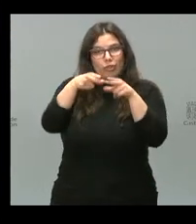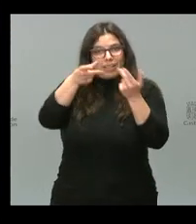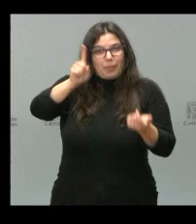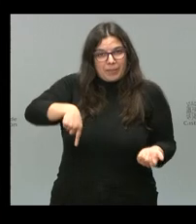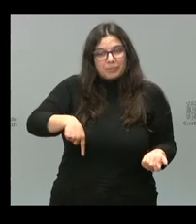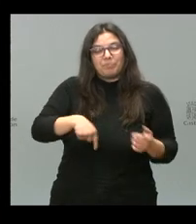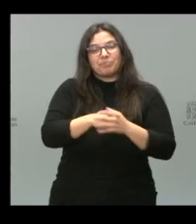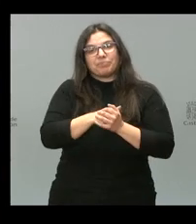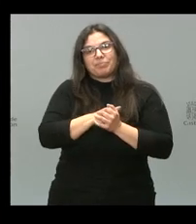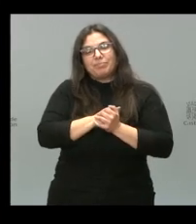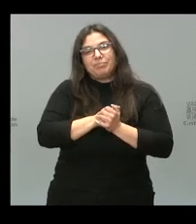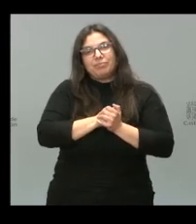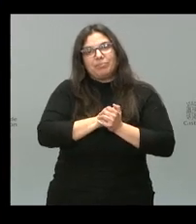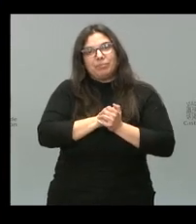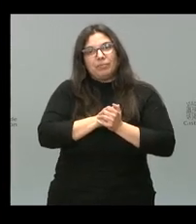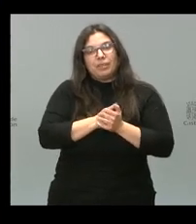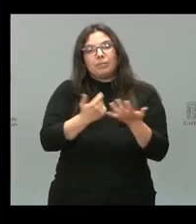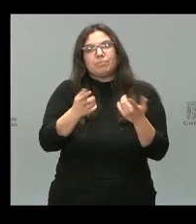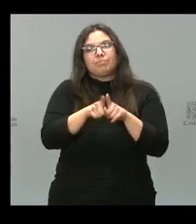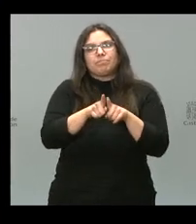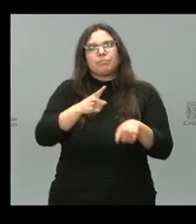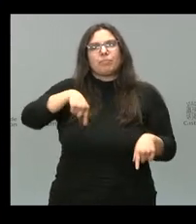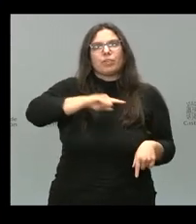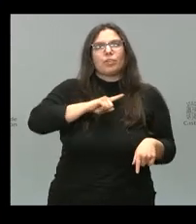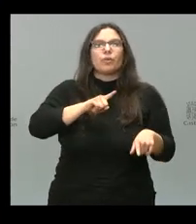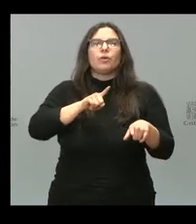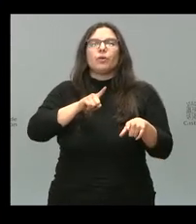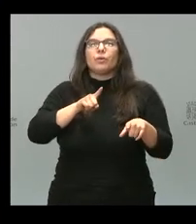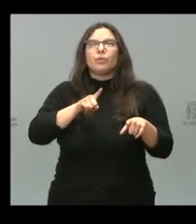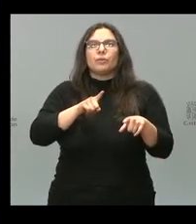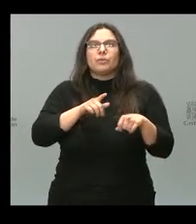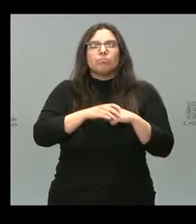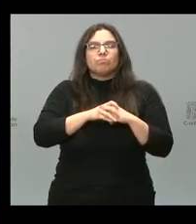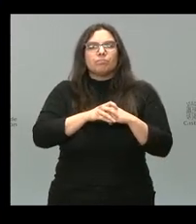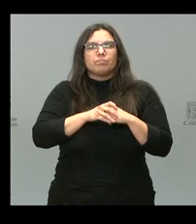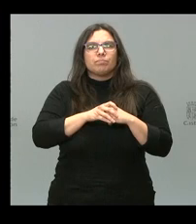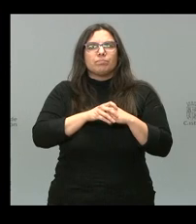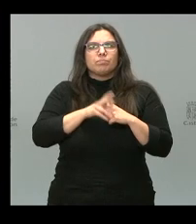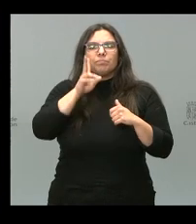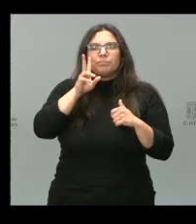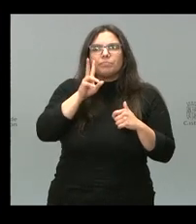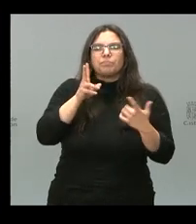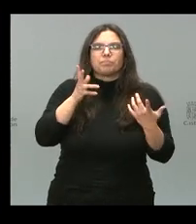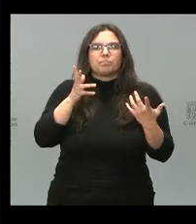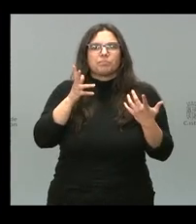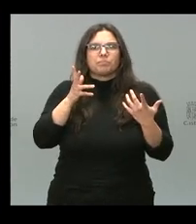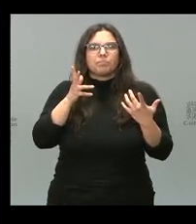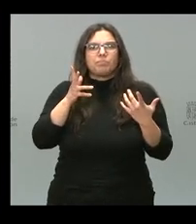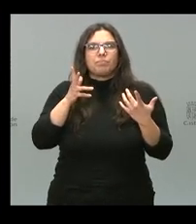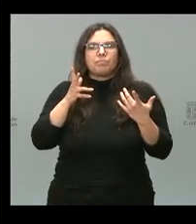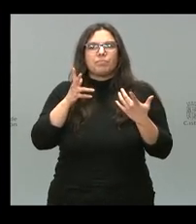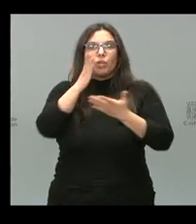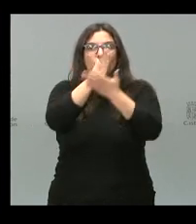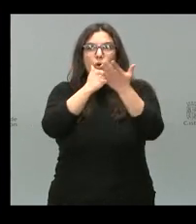desde esta posición de Faro de ver toda nuestra nuestra comunidad